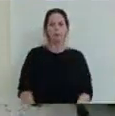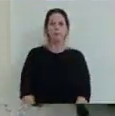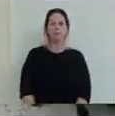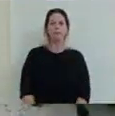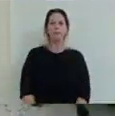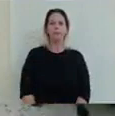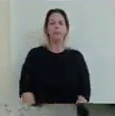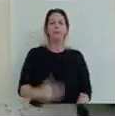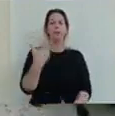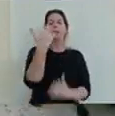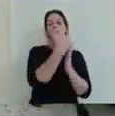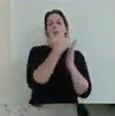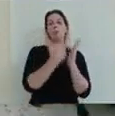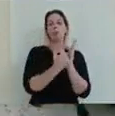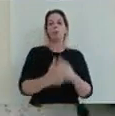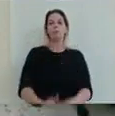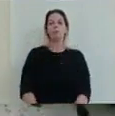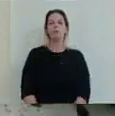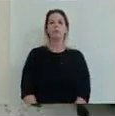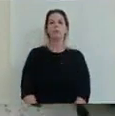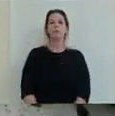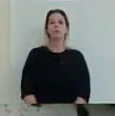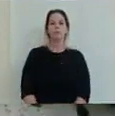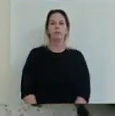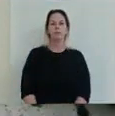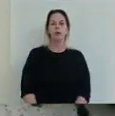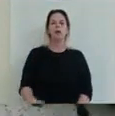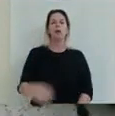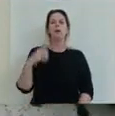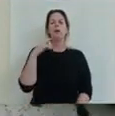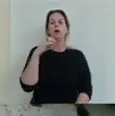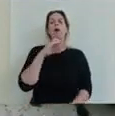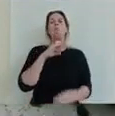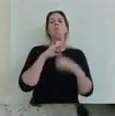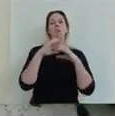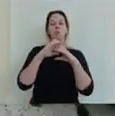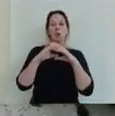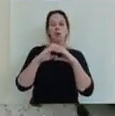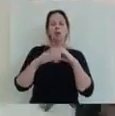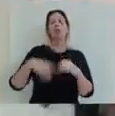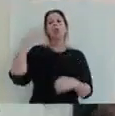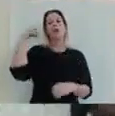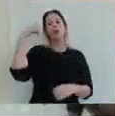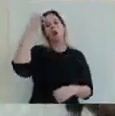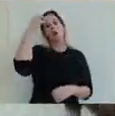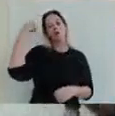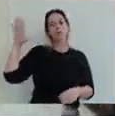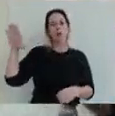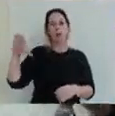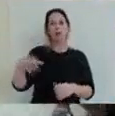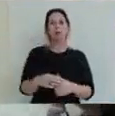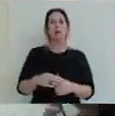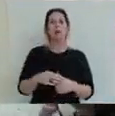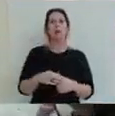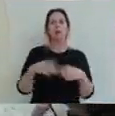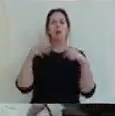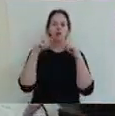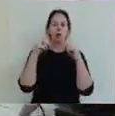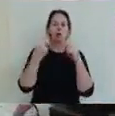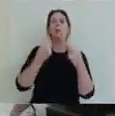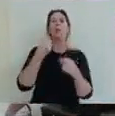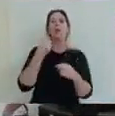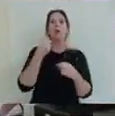punto, asunto de entrada en secretaría. Inciso A, comunicaciones oficiales. Resolución número 298/19D en referente a vetar